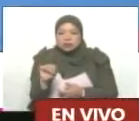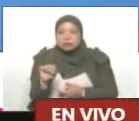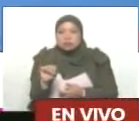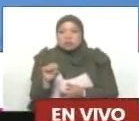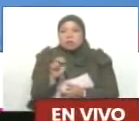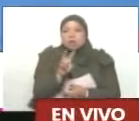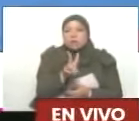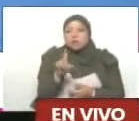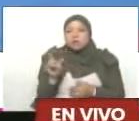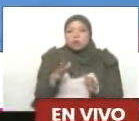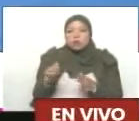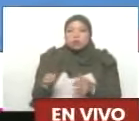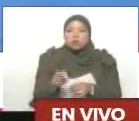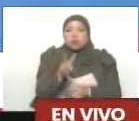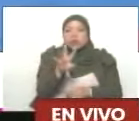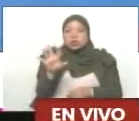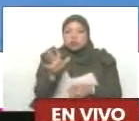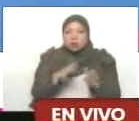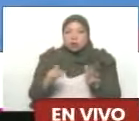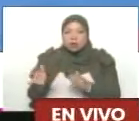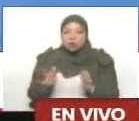21 de marzo, 25 de marzo,